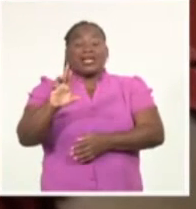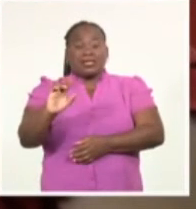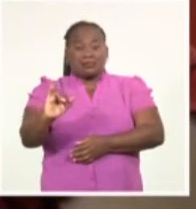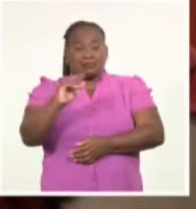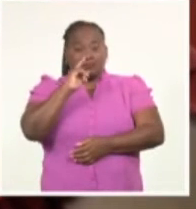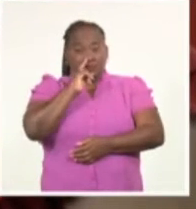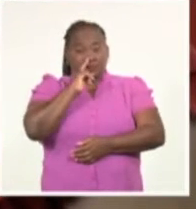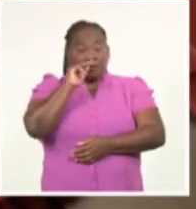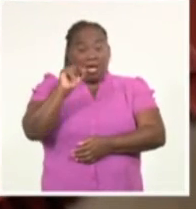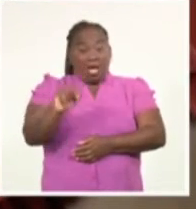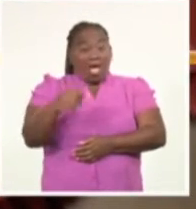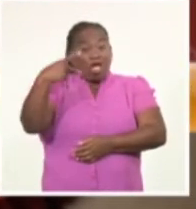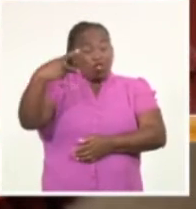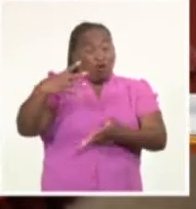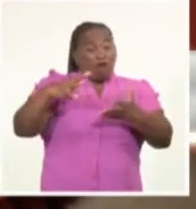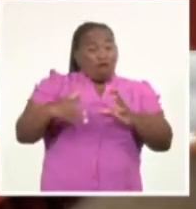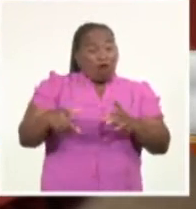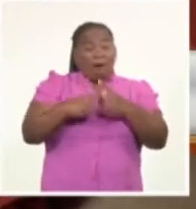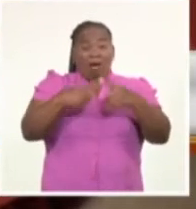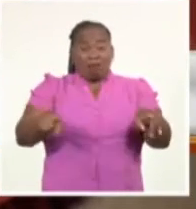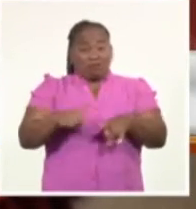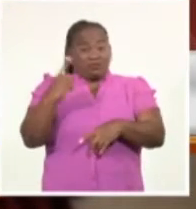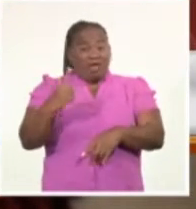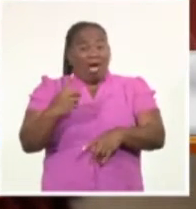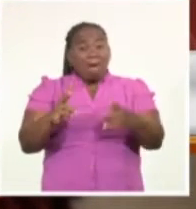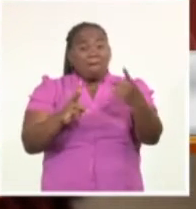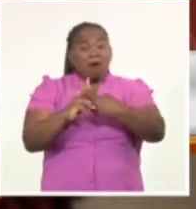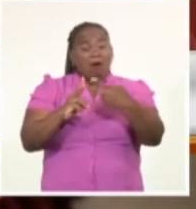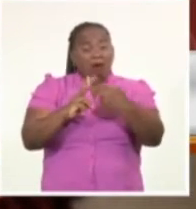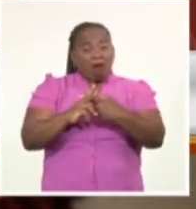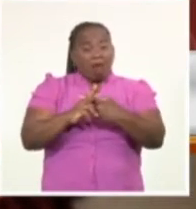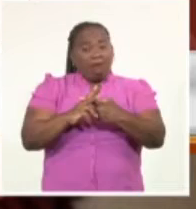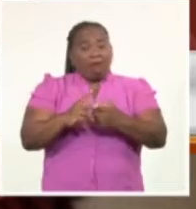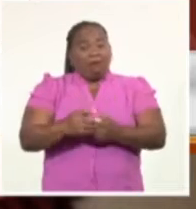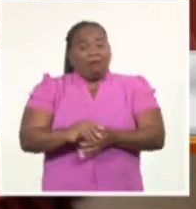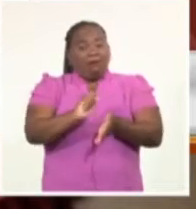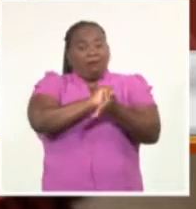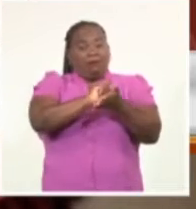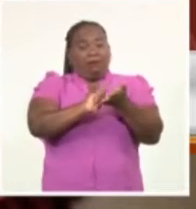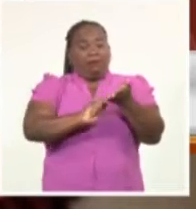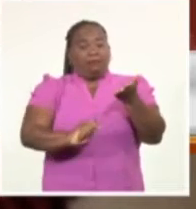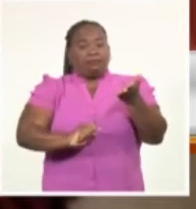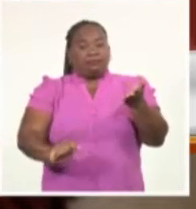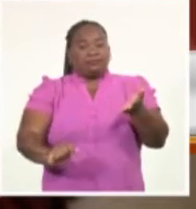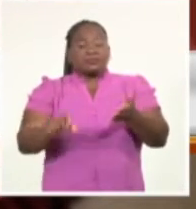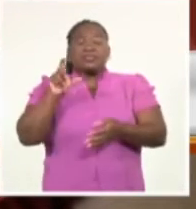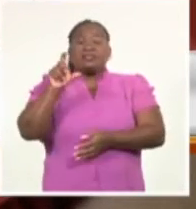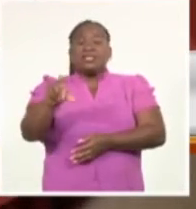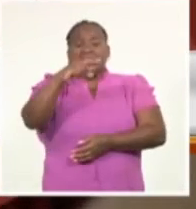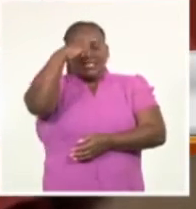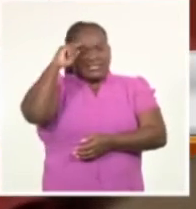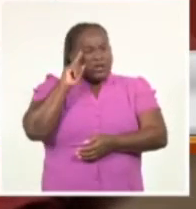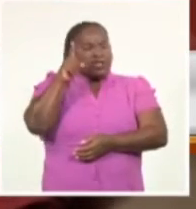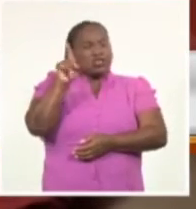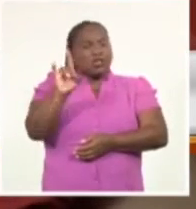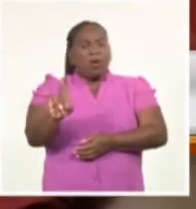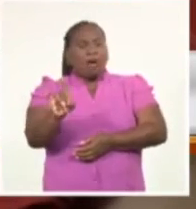que José Marín Barona hace del himno de Bayamo se escriben aproximadamente ya a finales del siglo XIX,